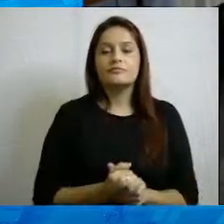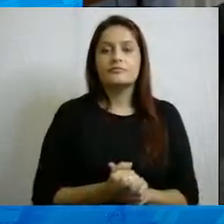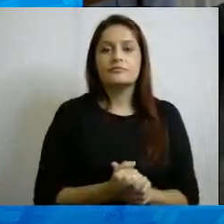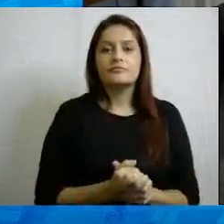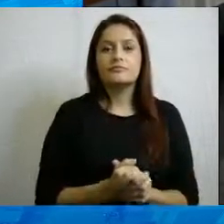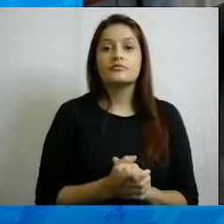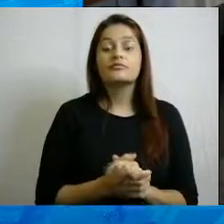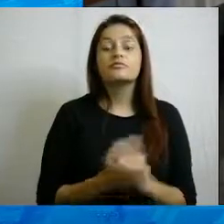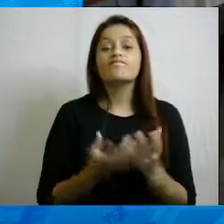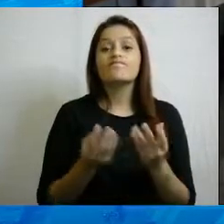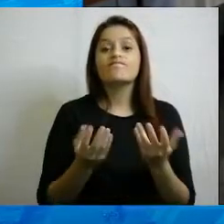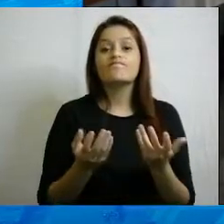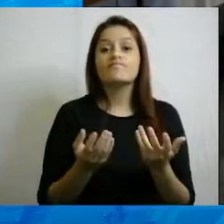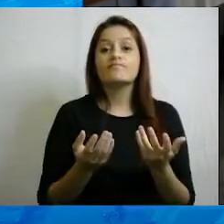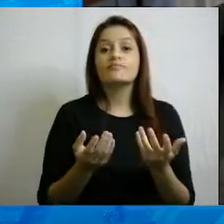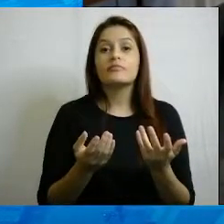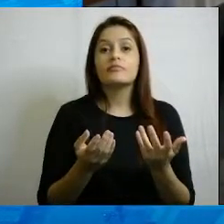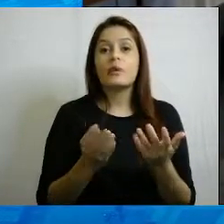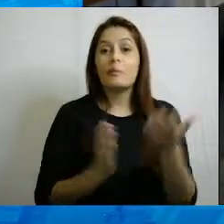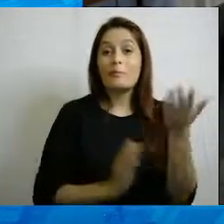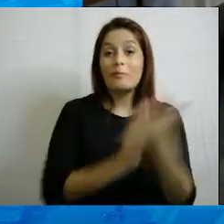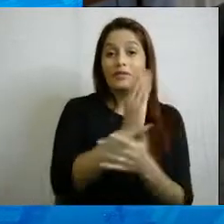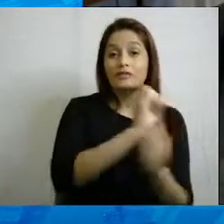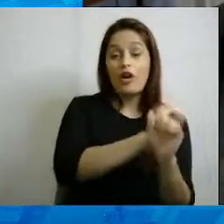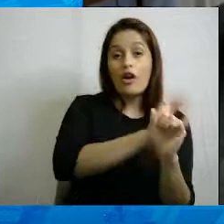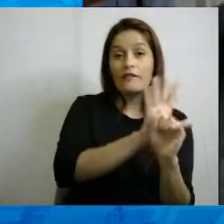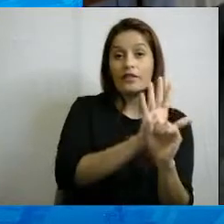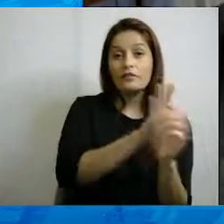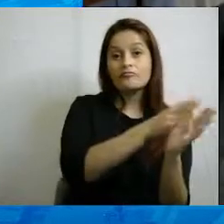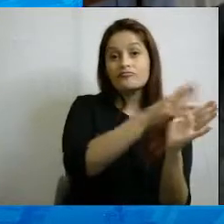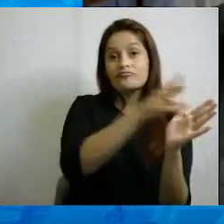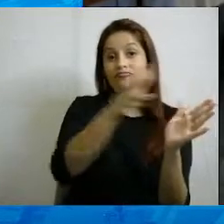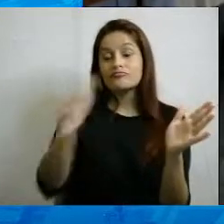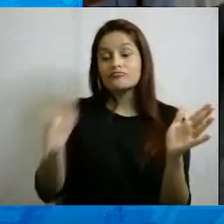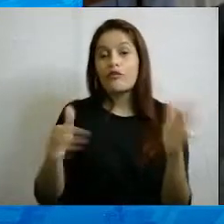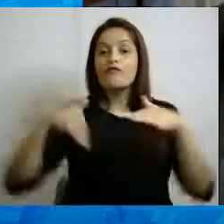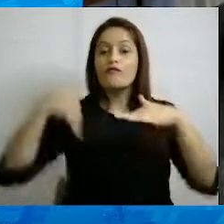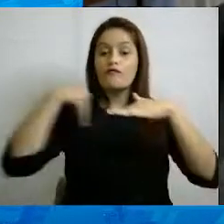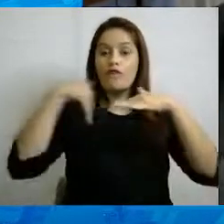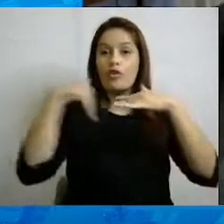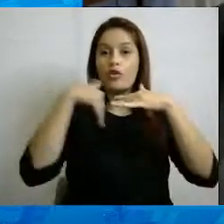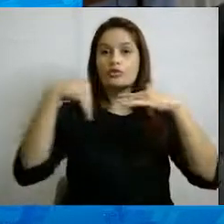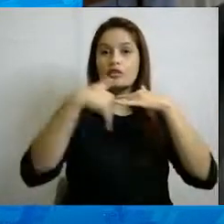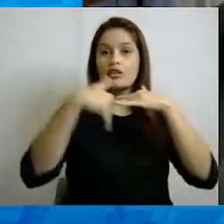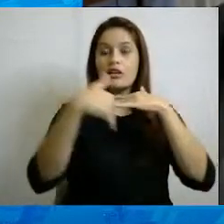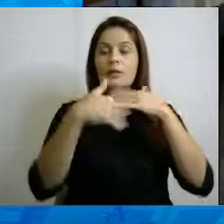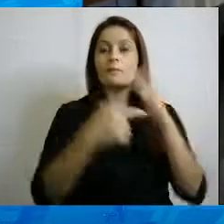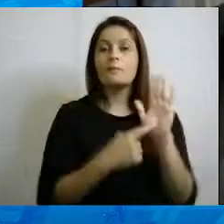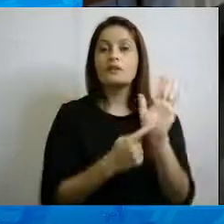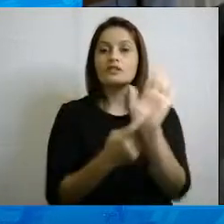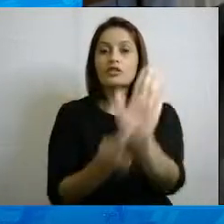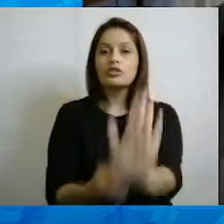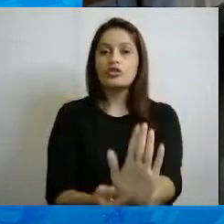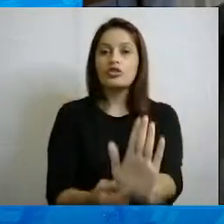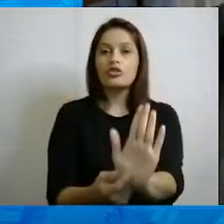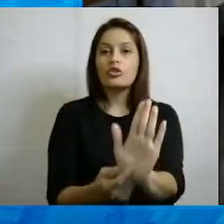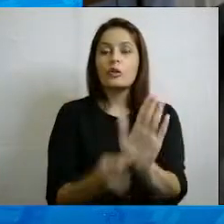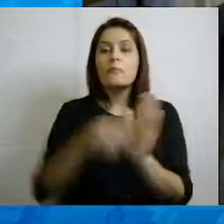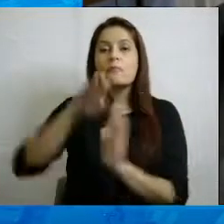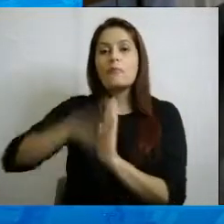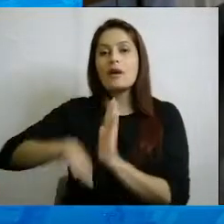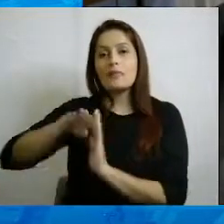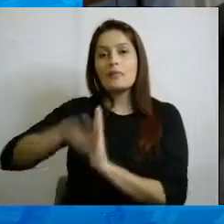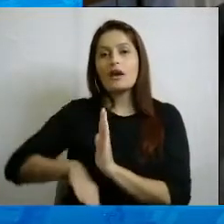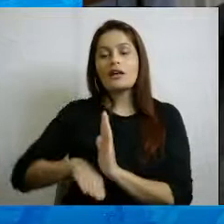Como consecuencia, desde el inicio de la pandemia, el terminal de buses Milipilla presentó una merma en sus ingresos en